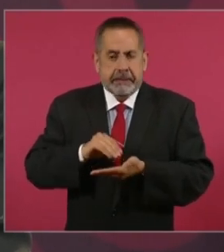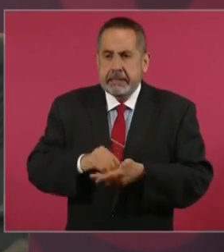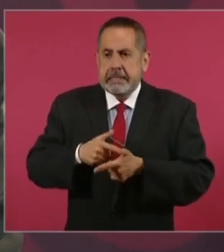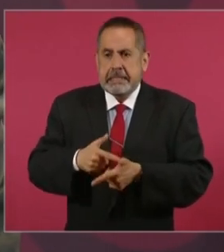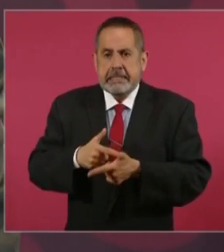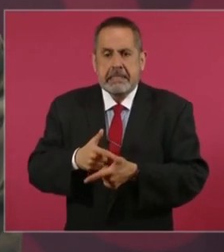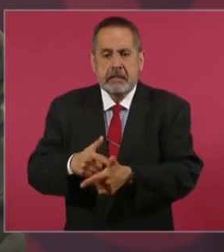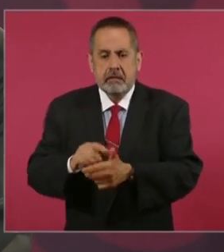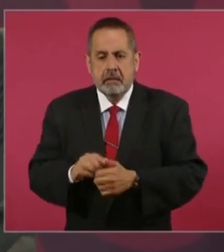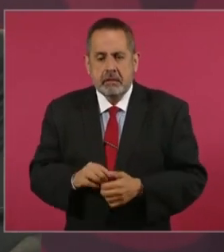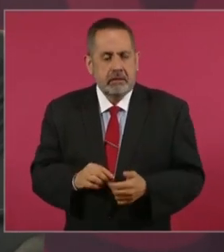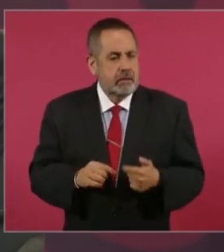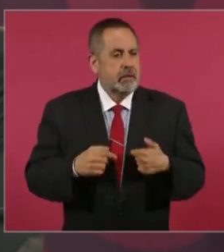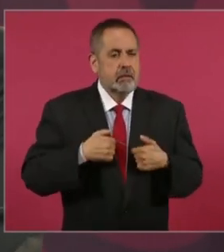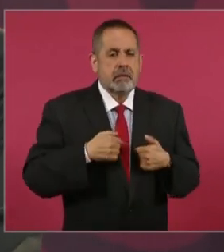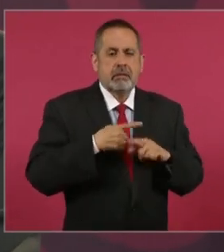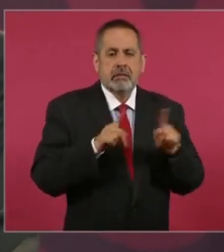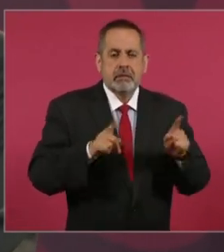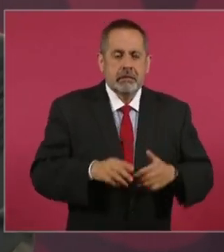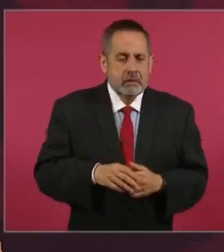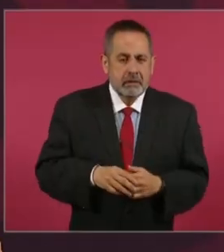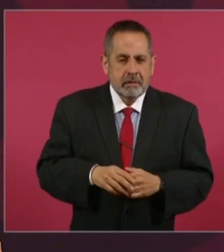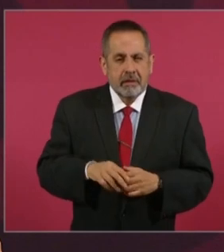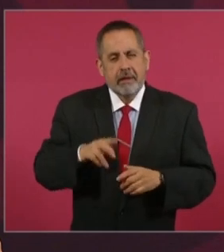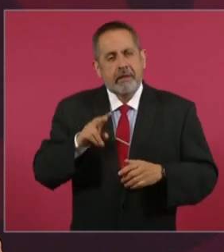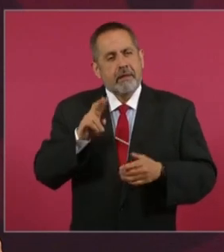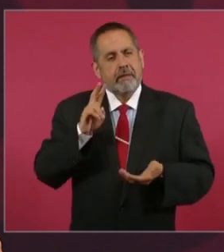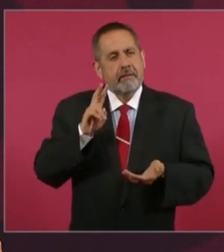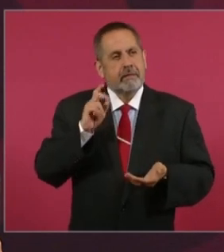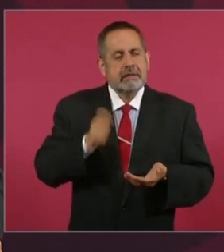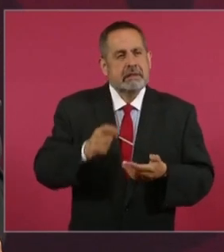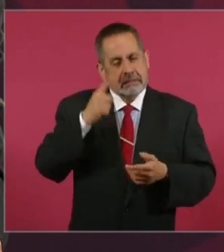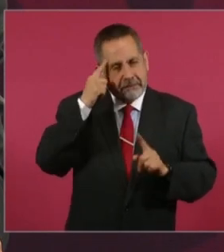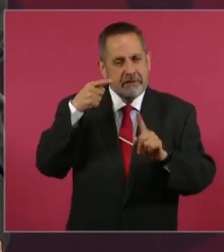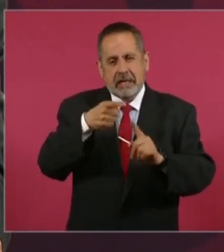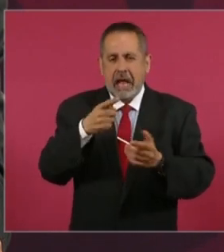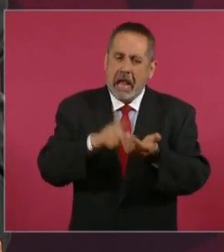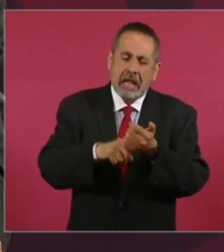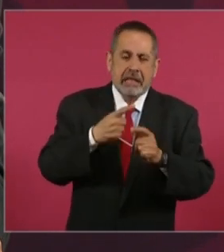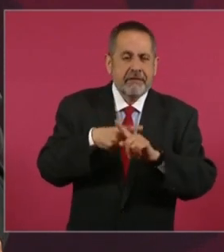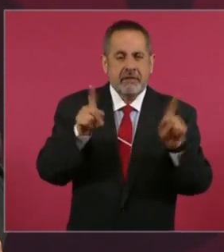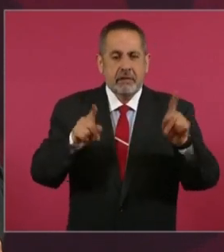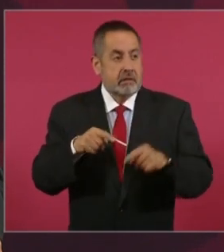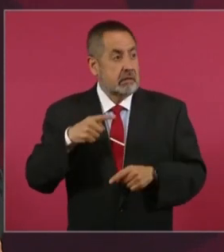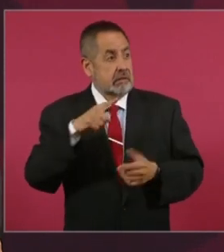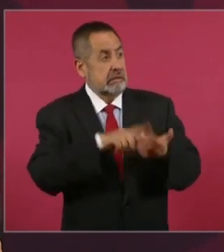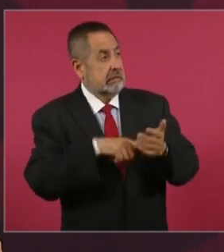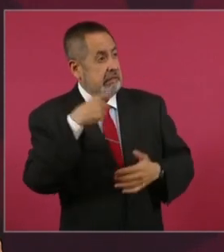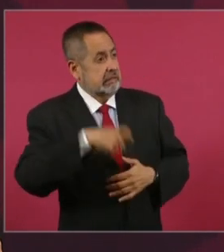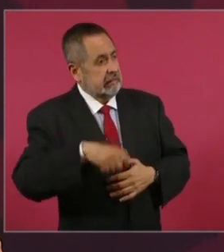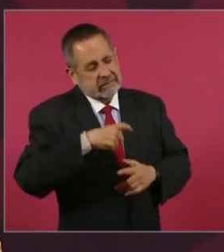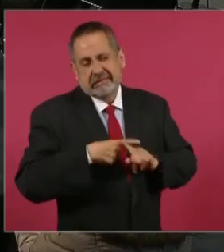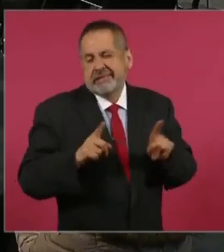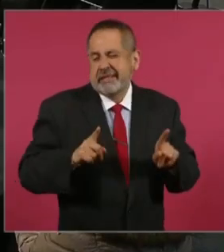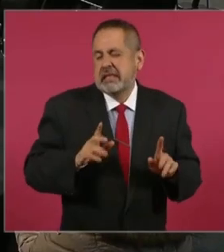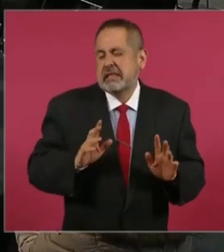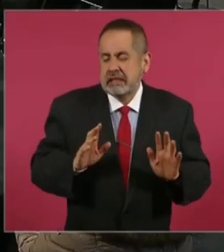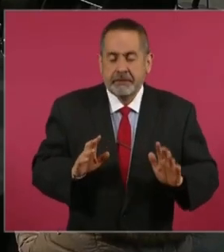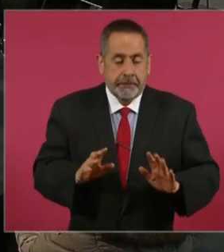y para nosotros no tiene el mismo significado y mucho menos para los potentados.